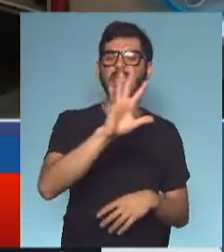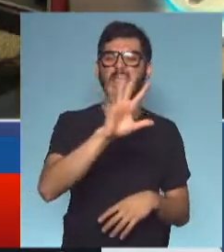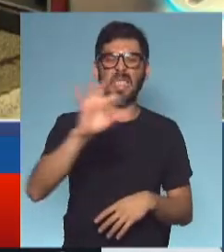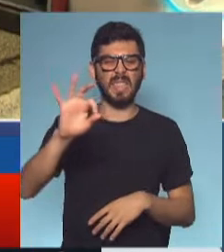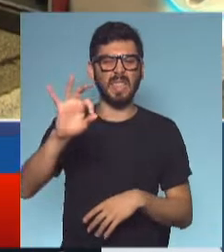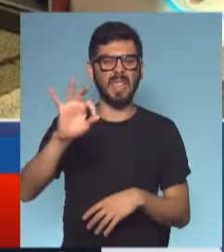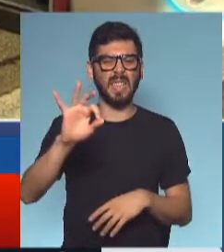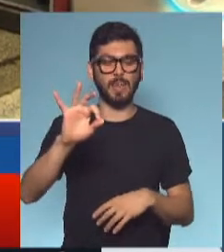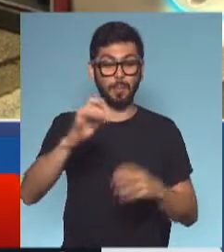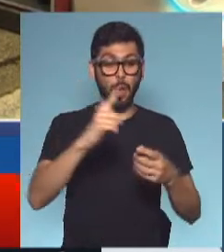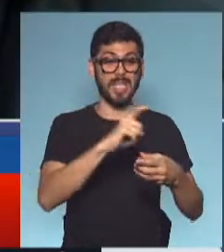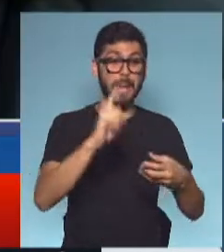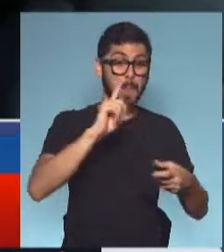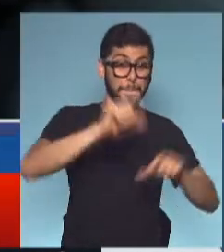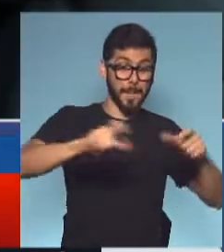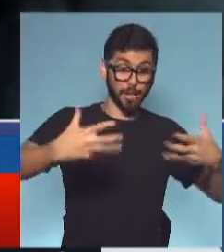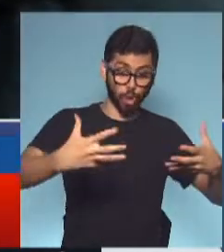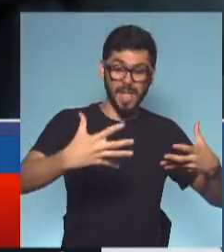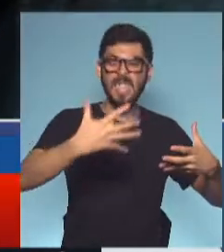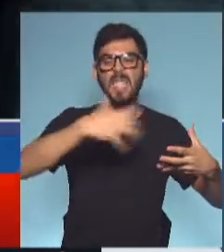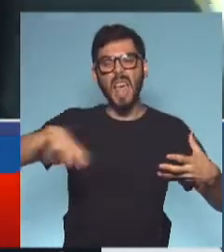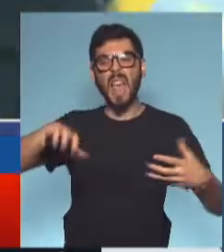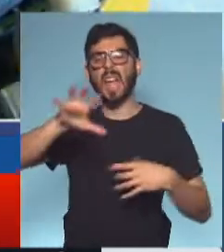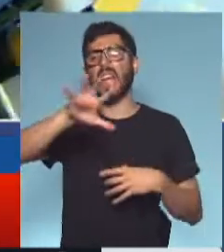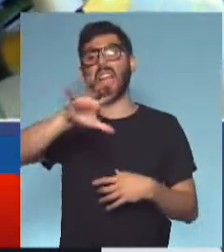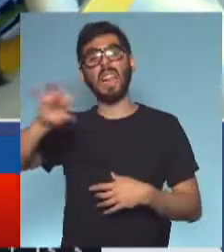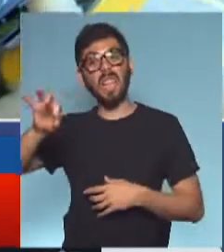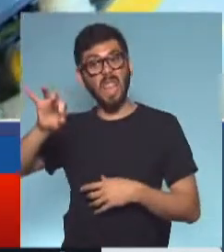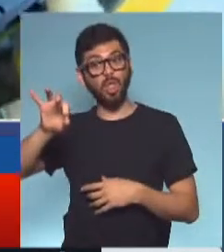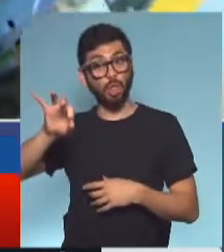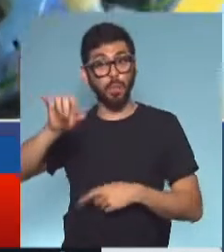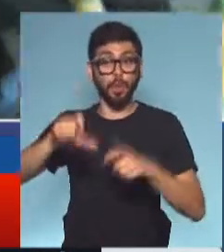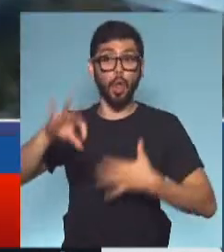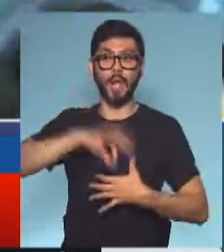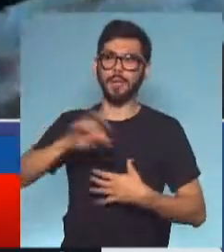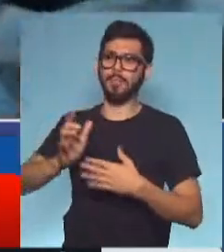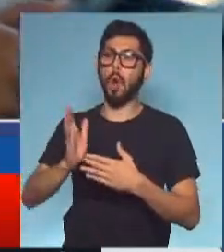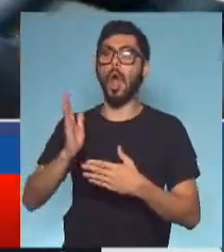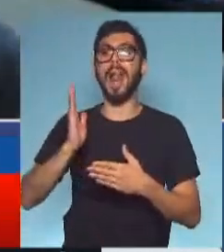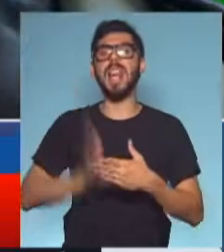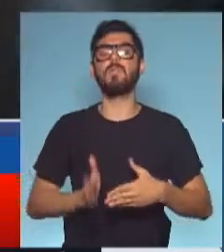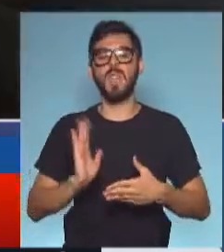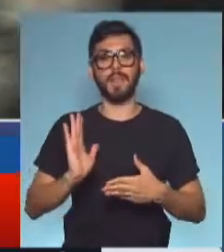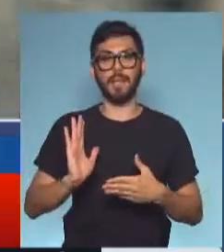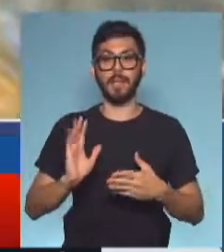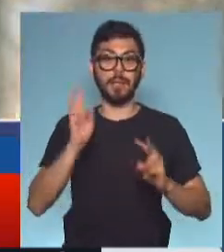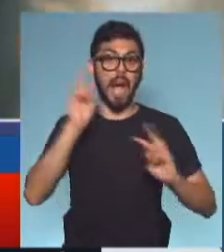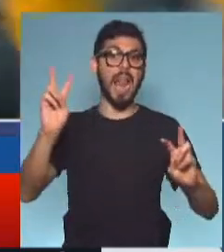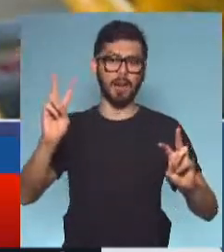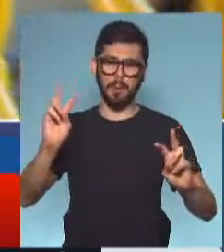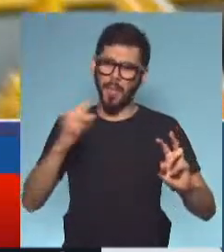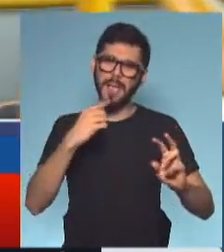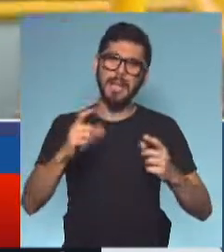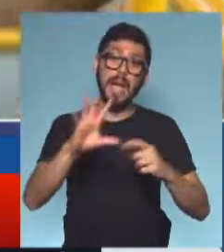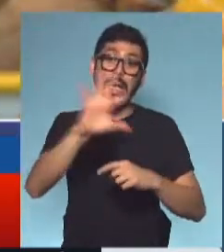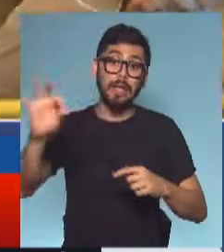cada 100.000 habitantes en 14 días le parecía que era un límite un poco alto. ¿Ese límite no se modificó? ¿Cree que habría que